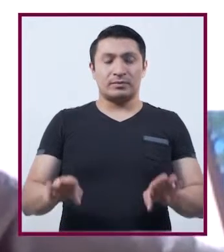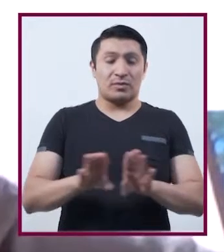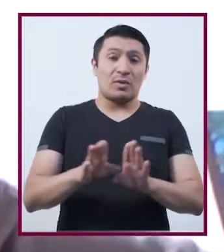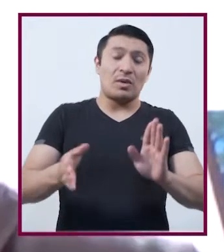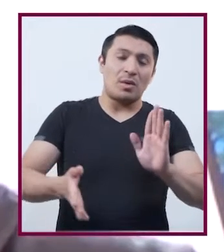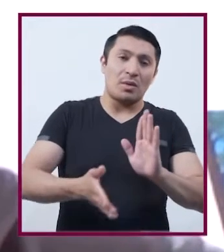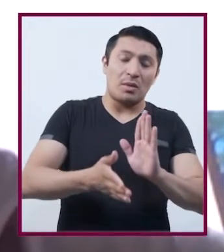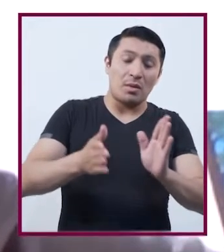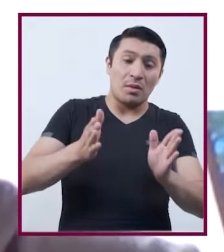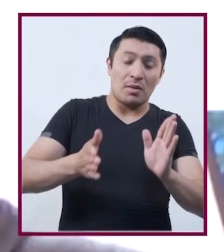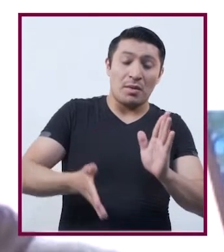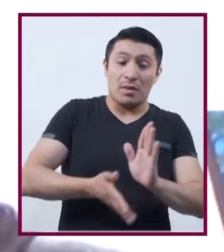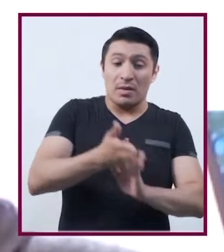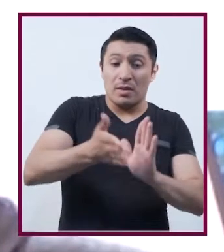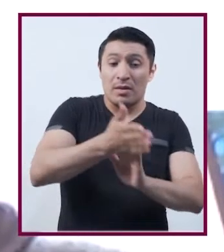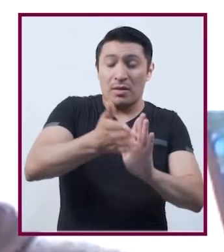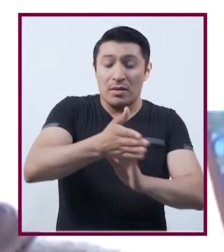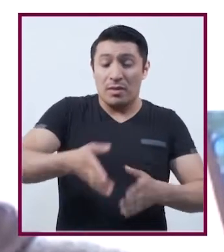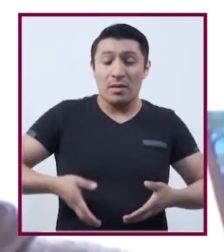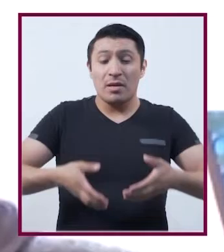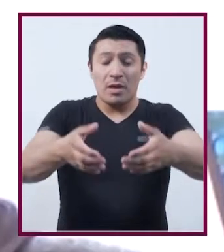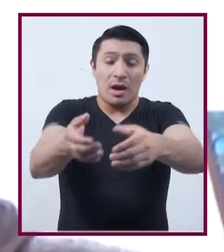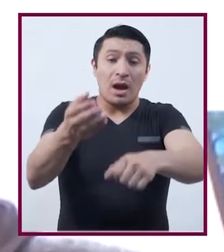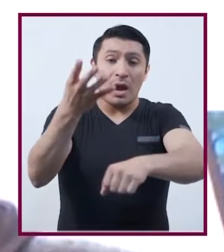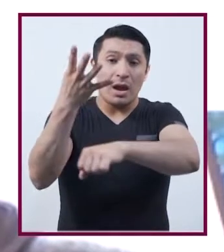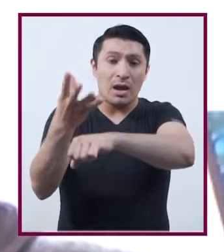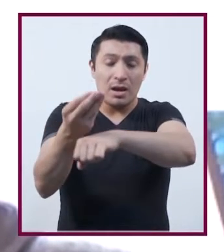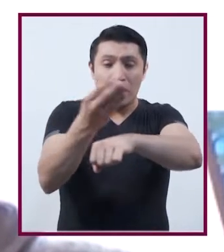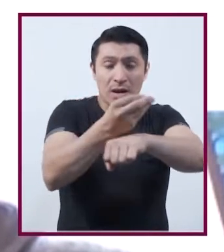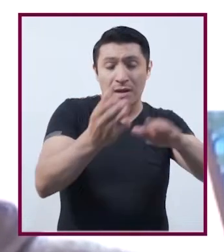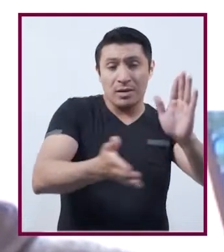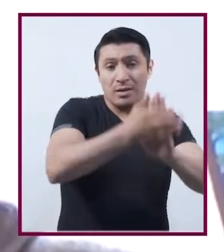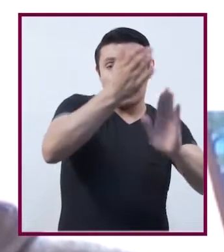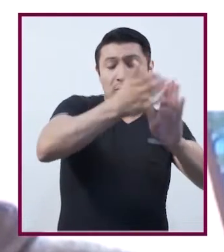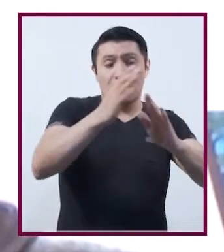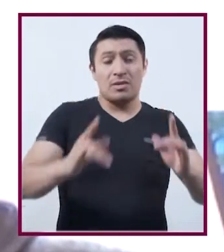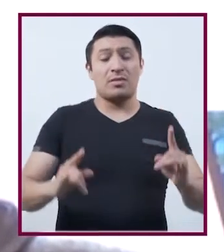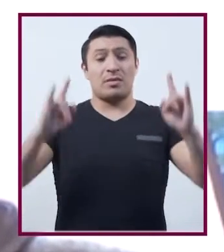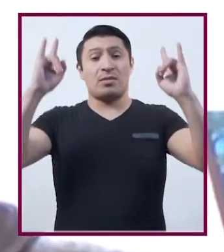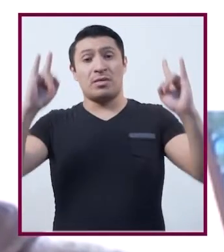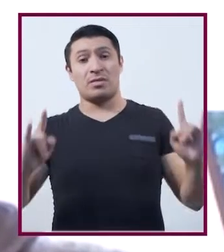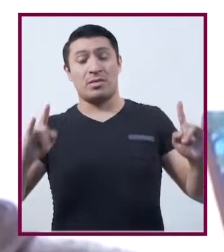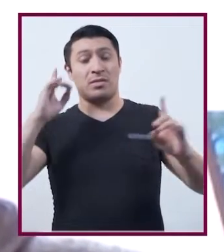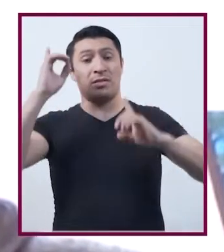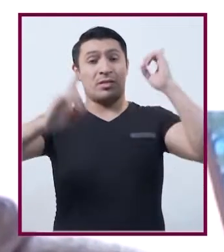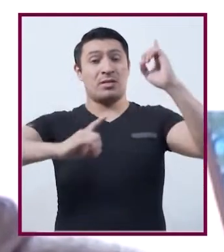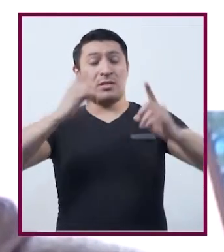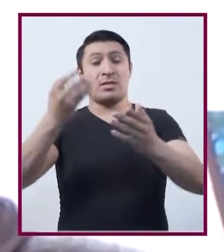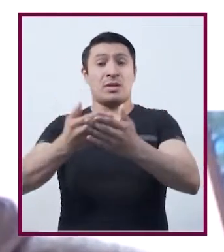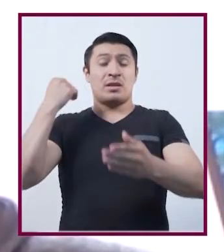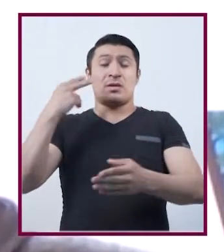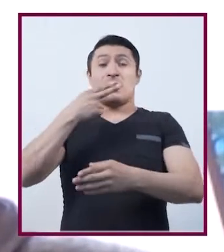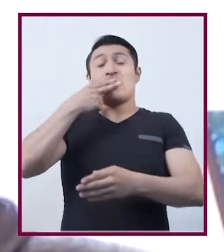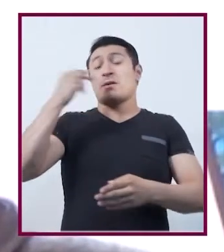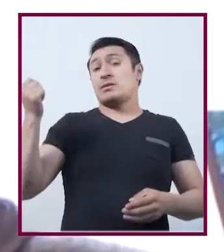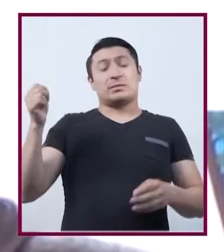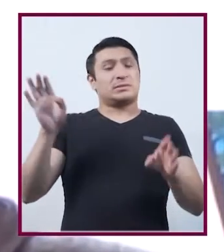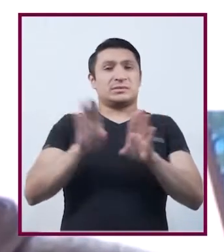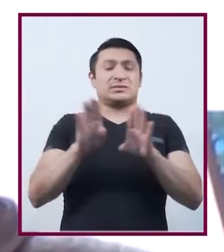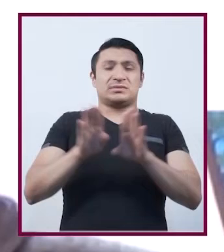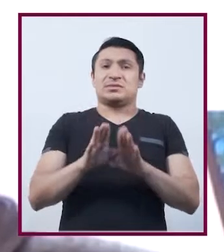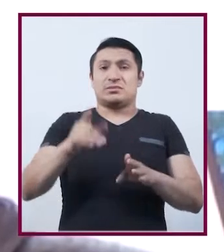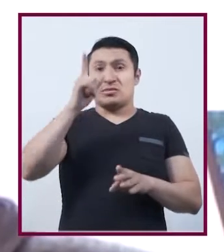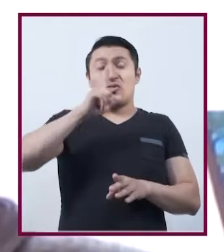Pues actualmente han estado pavimentando las calles y han arreglado una cancha deportiva que había